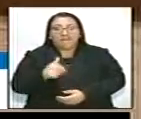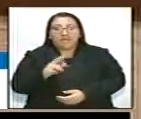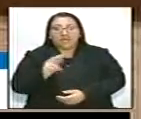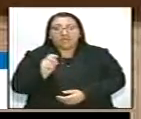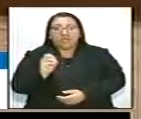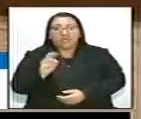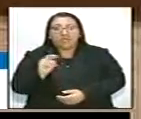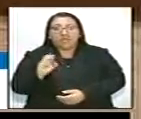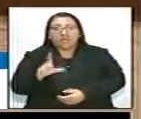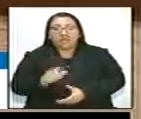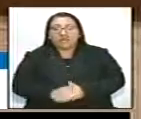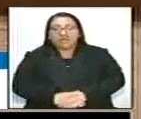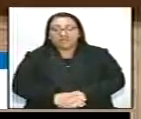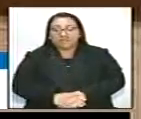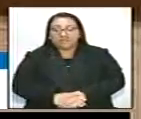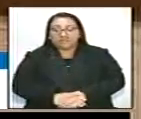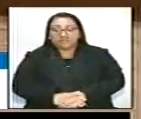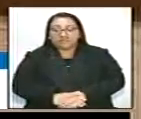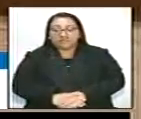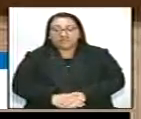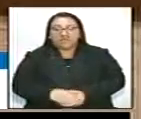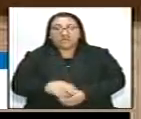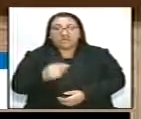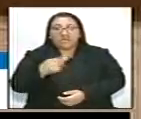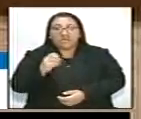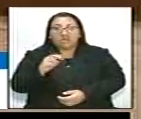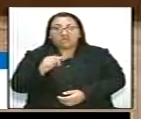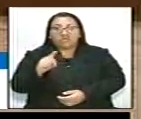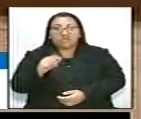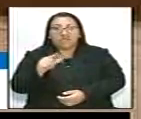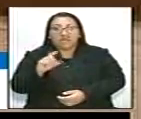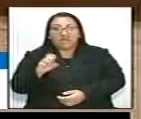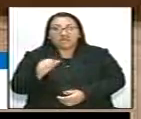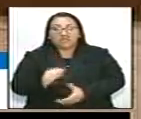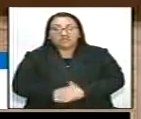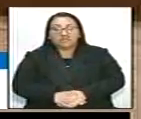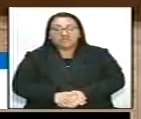Sobero. Congresista Juan Carlos González Ardiles.